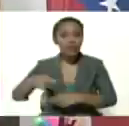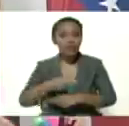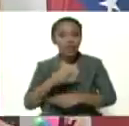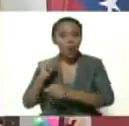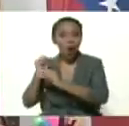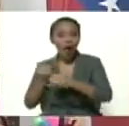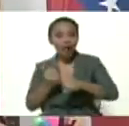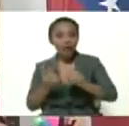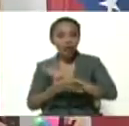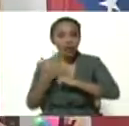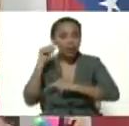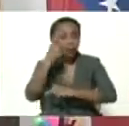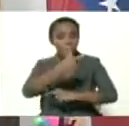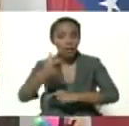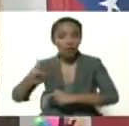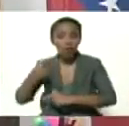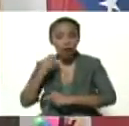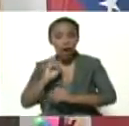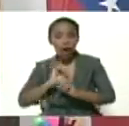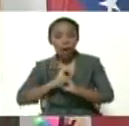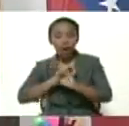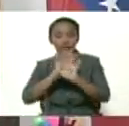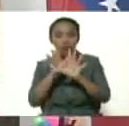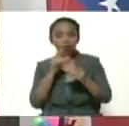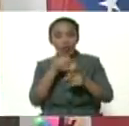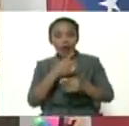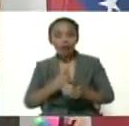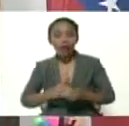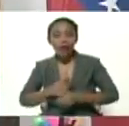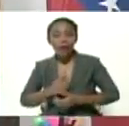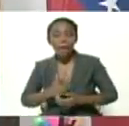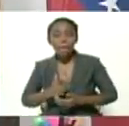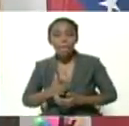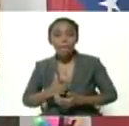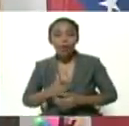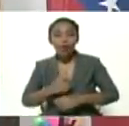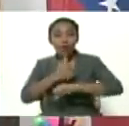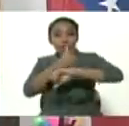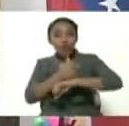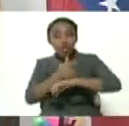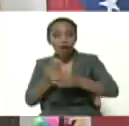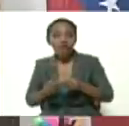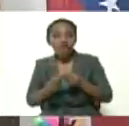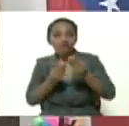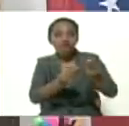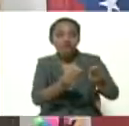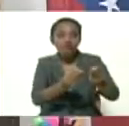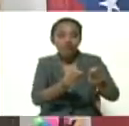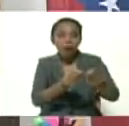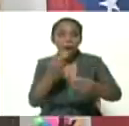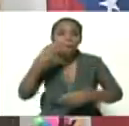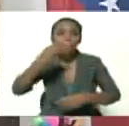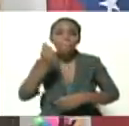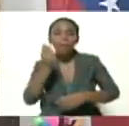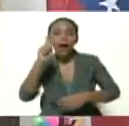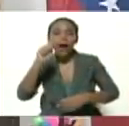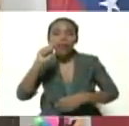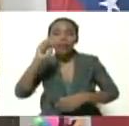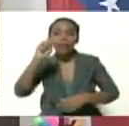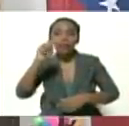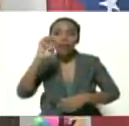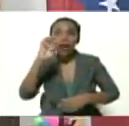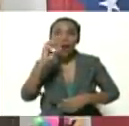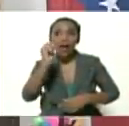Y esta persona declaró que todos esos fusiles se lo iban a entregar a un tal alias Pantera. Mañana